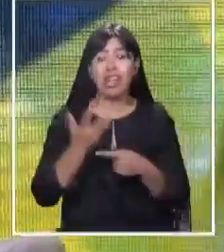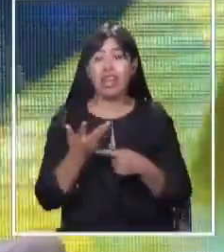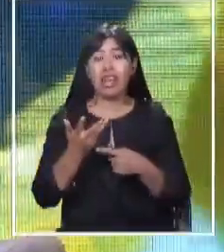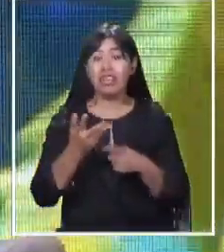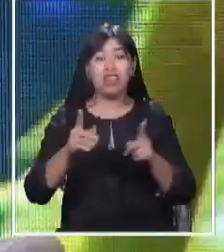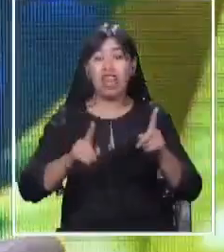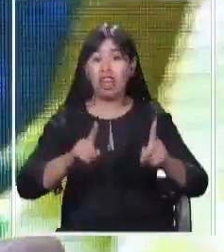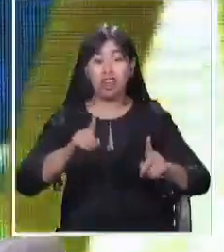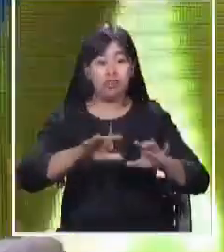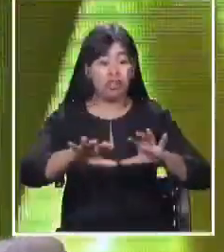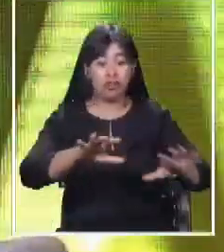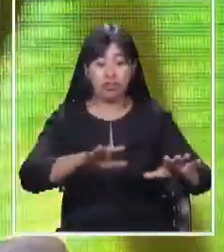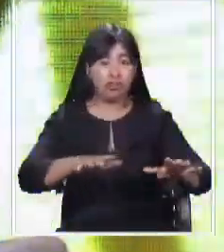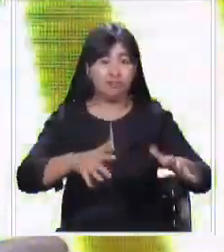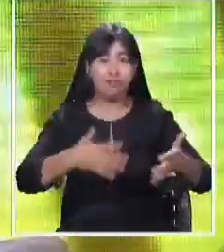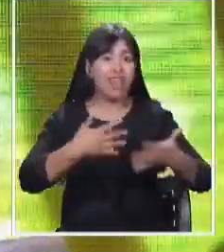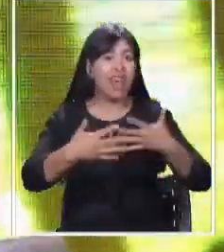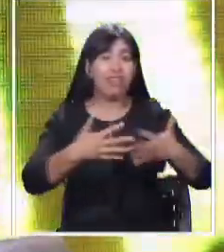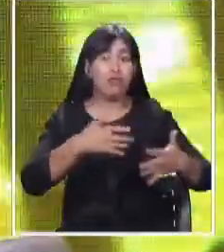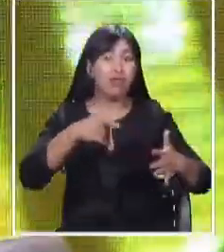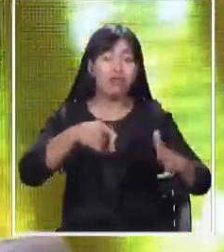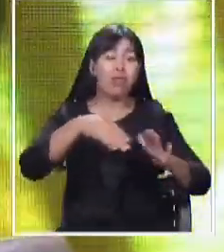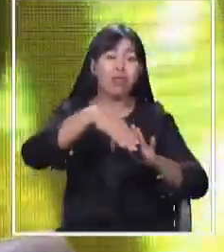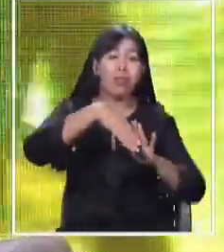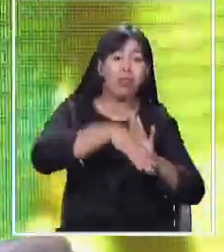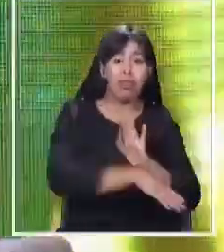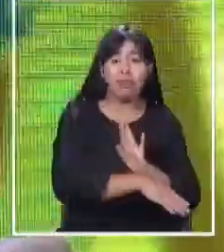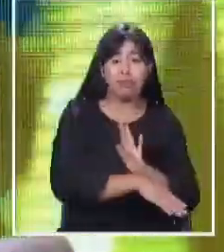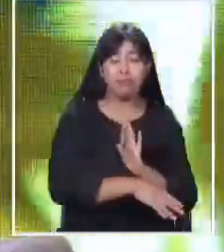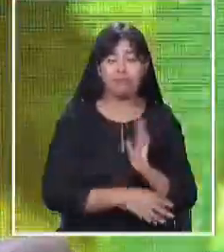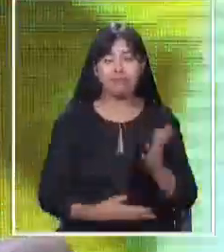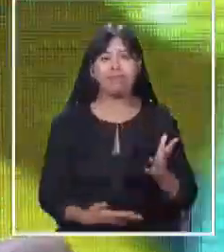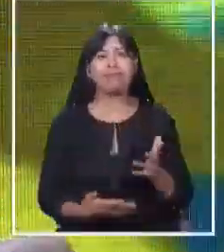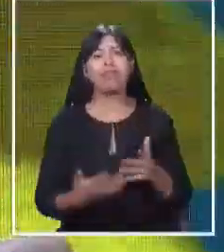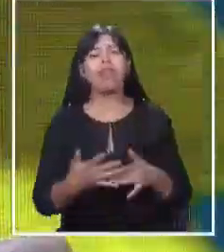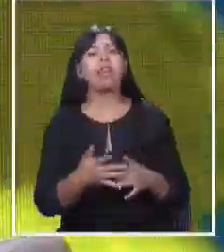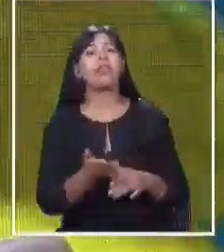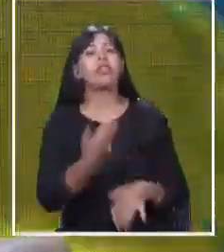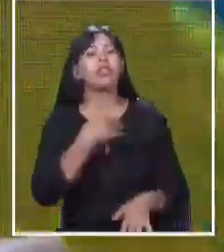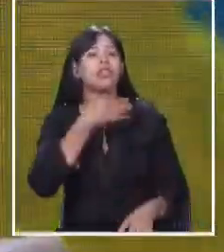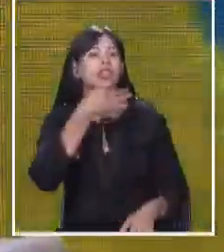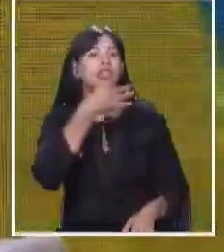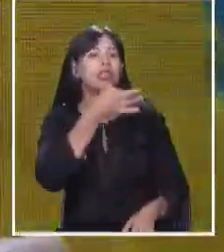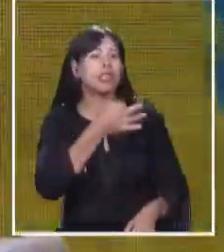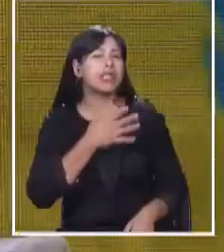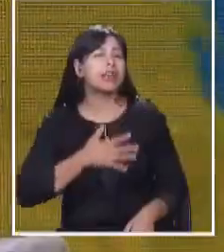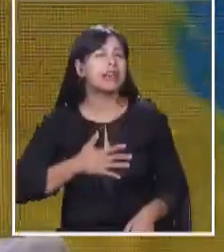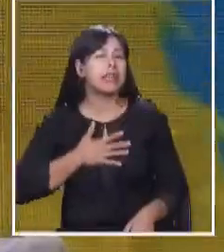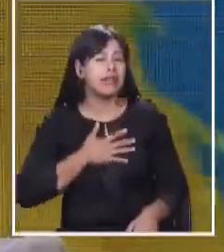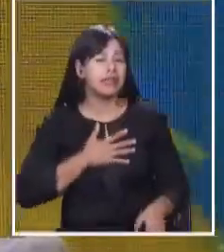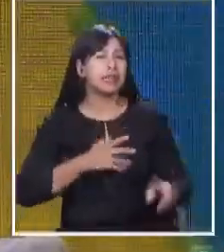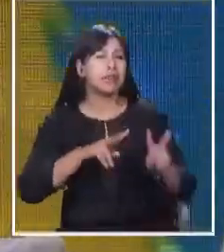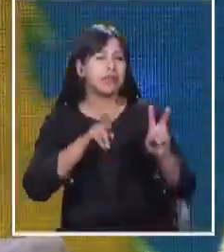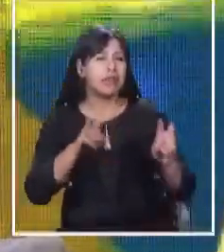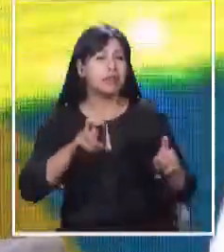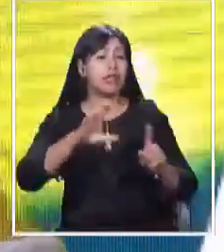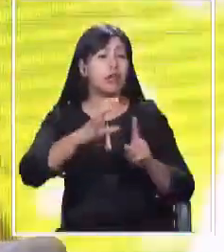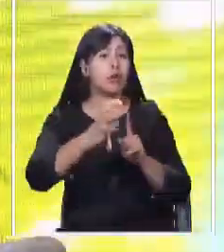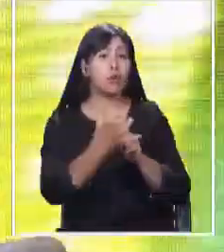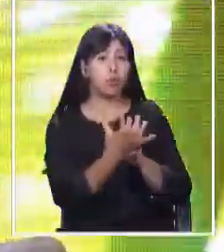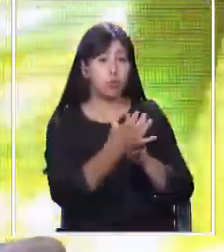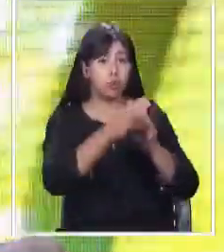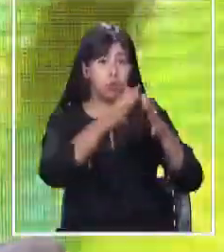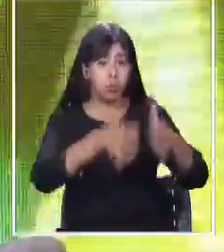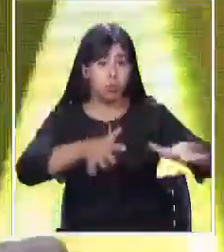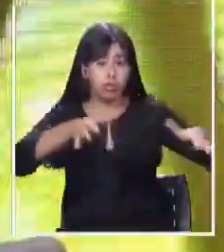insustentables. Si es que efectivamente queremos hablar de cultura oceánica, entonces vamos a tener que realmente meternos al agua, ¿no?